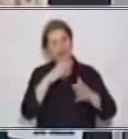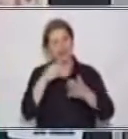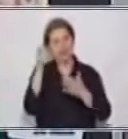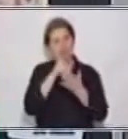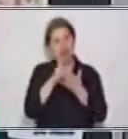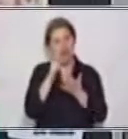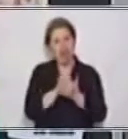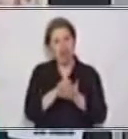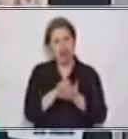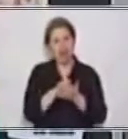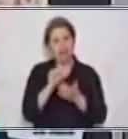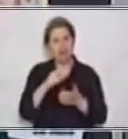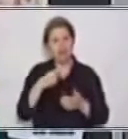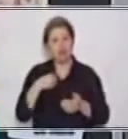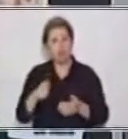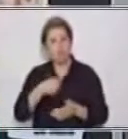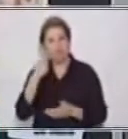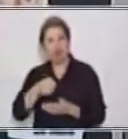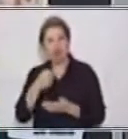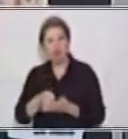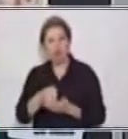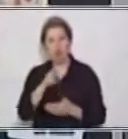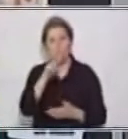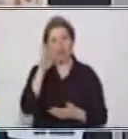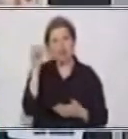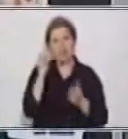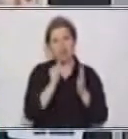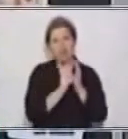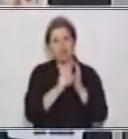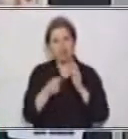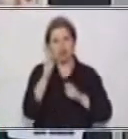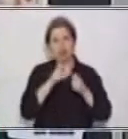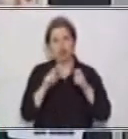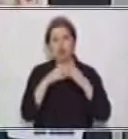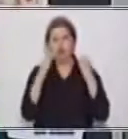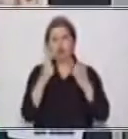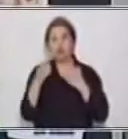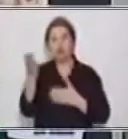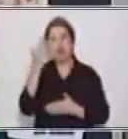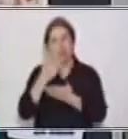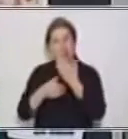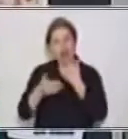un billete de a 20 extra? 12 quetzales devuelto. Muy bien.